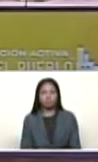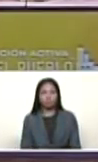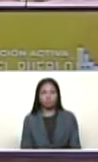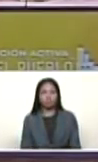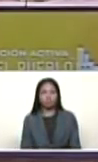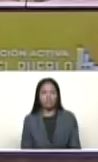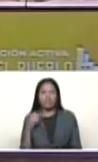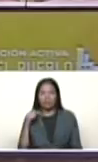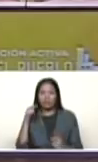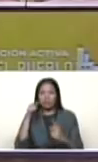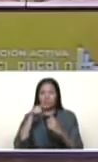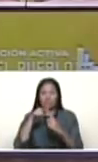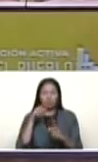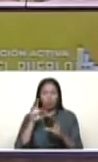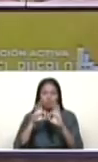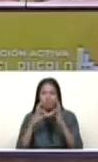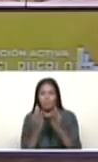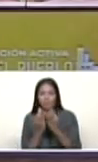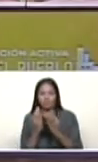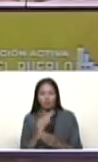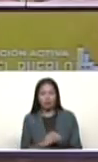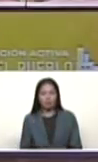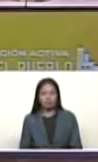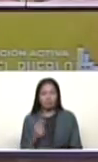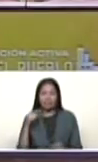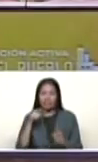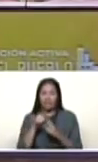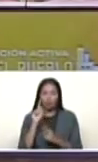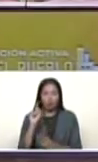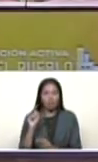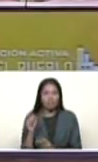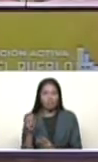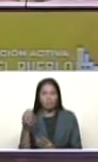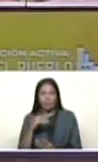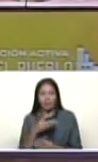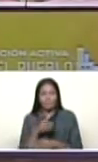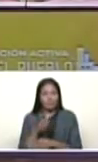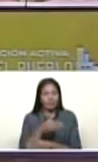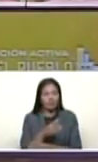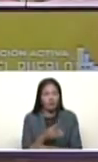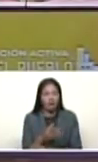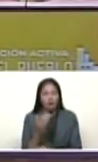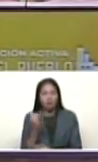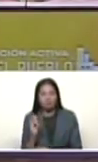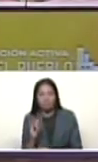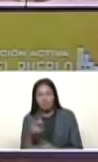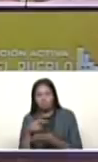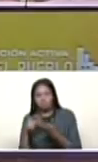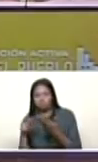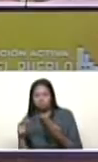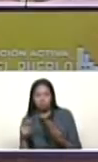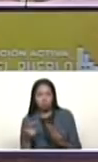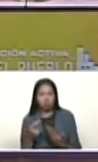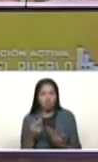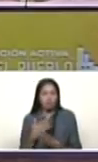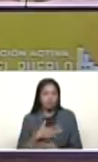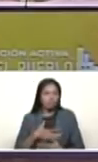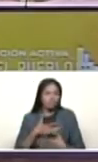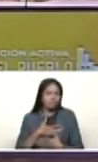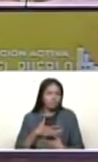del directa a la familia, directa que lo necesita. Además, el pescado trae mucho fósforo. Fósforo.